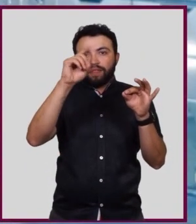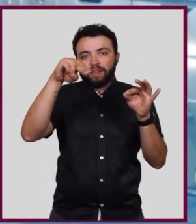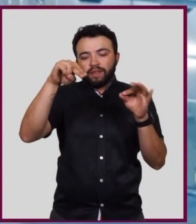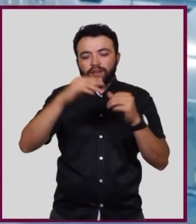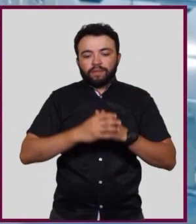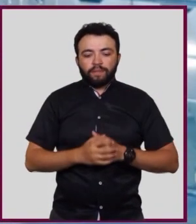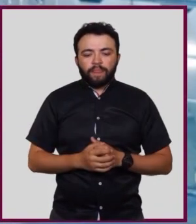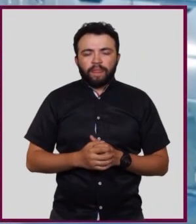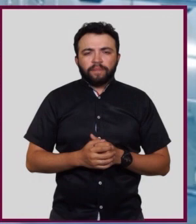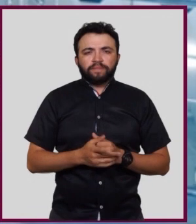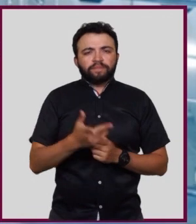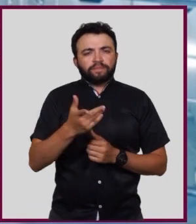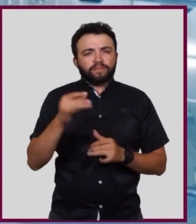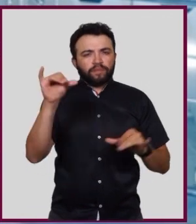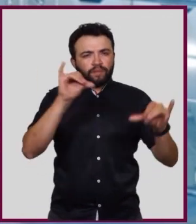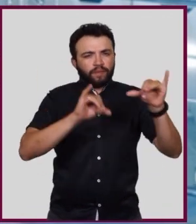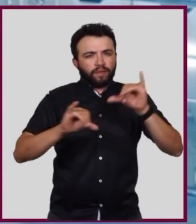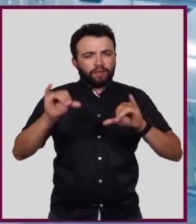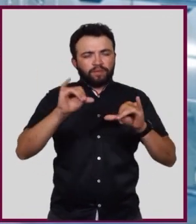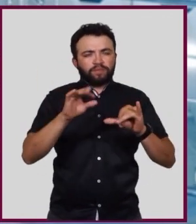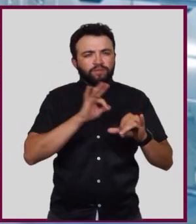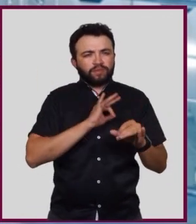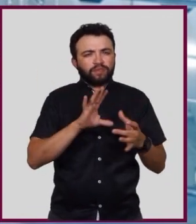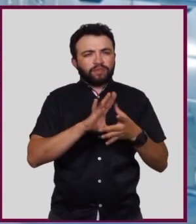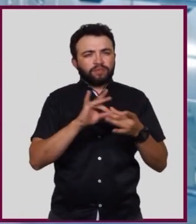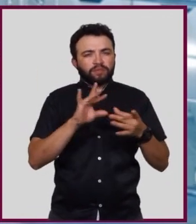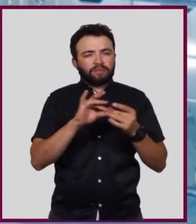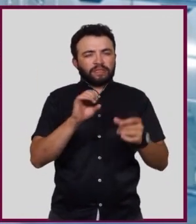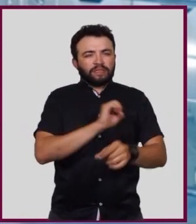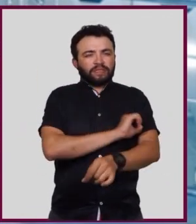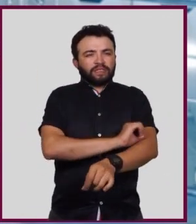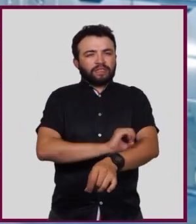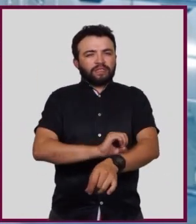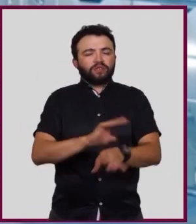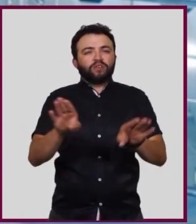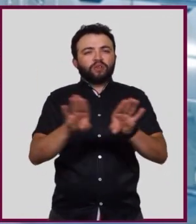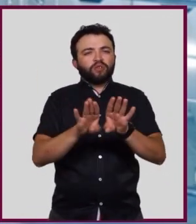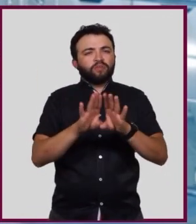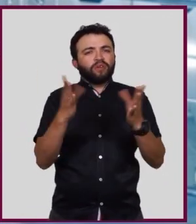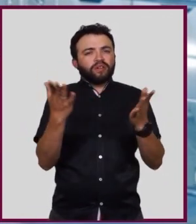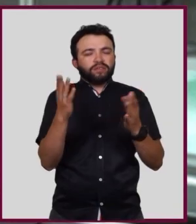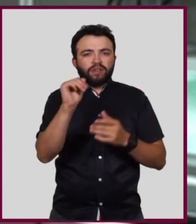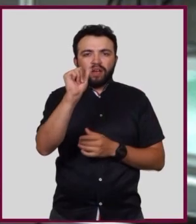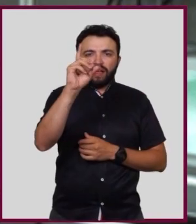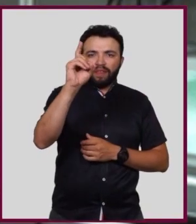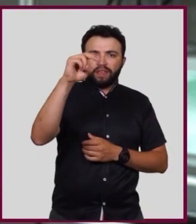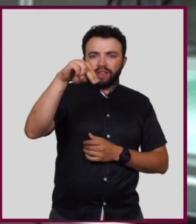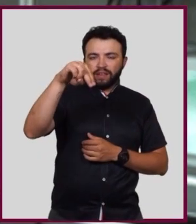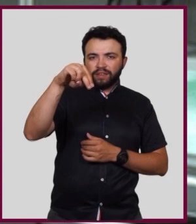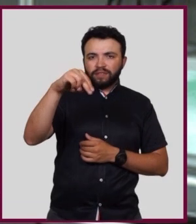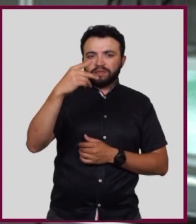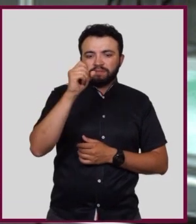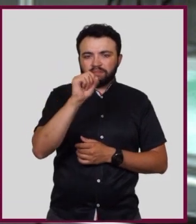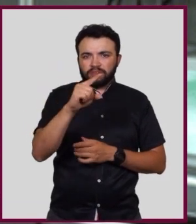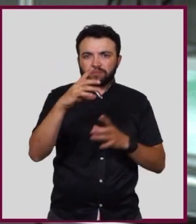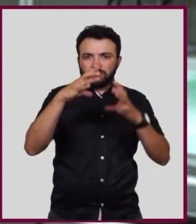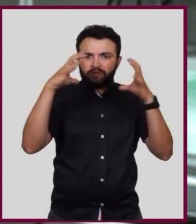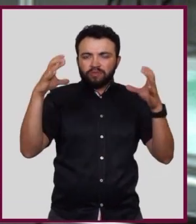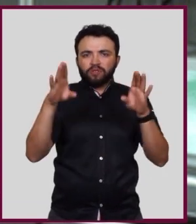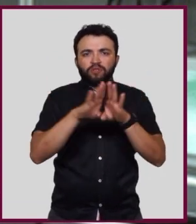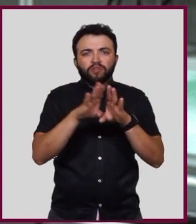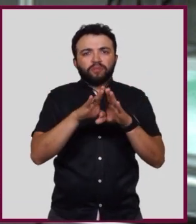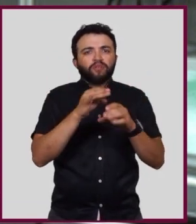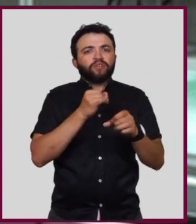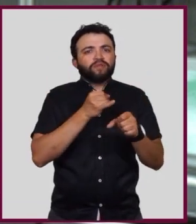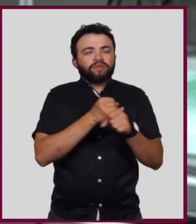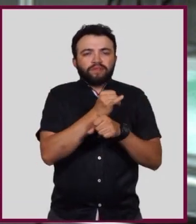ADN, ¿nos puede explicar en términos sencillos cómo se realizan las pruebas de ADN mitocondrial y qué información se puede obtener con ellas